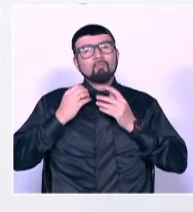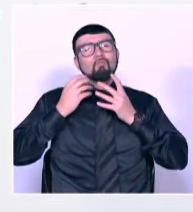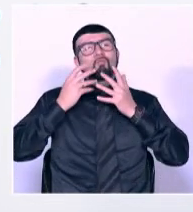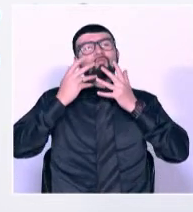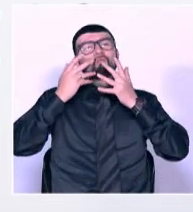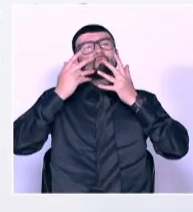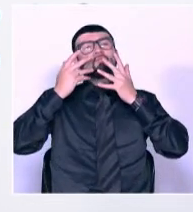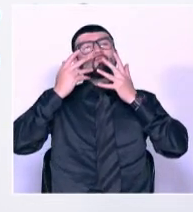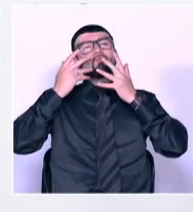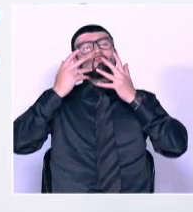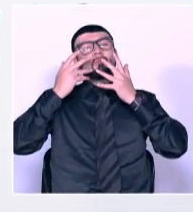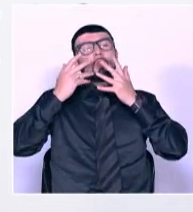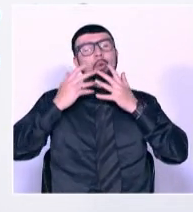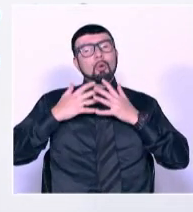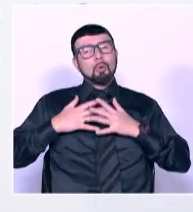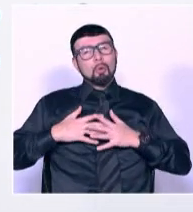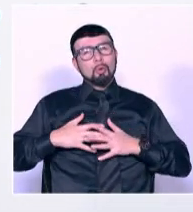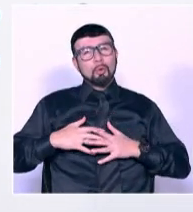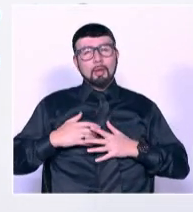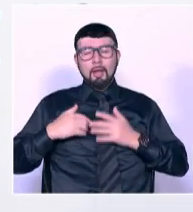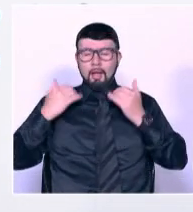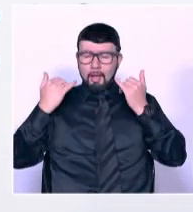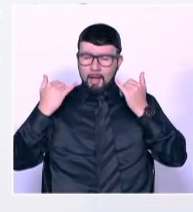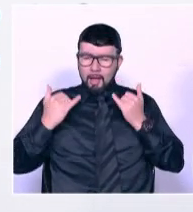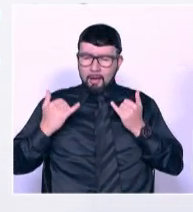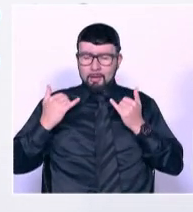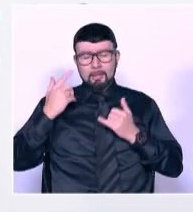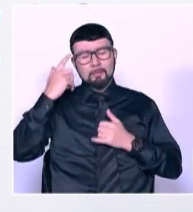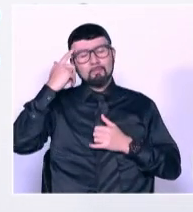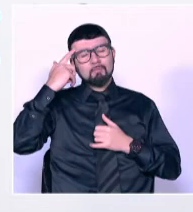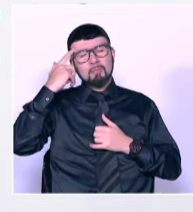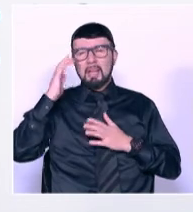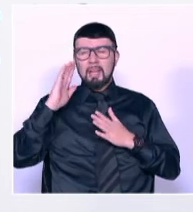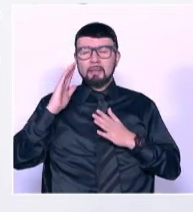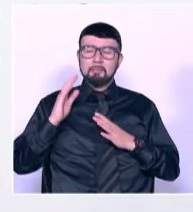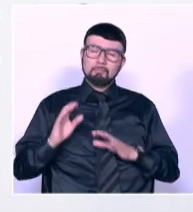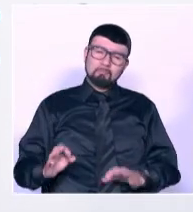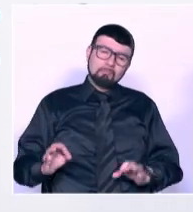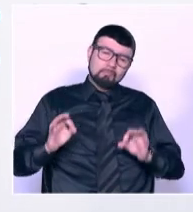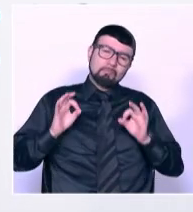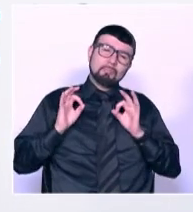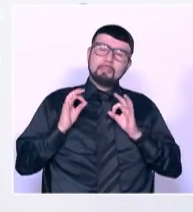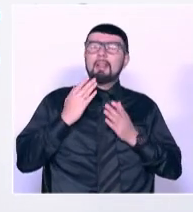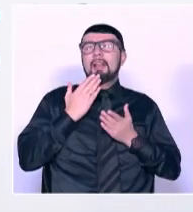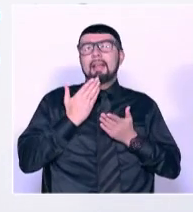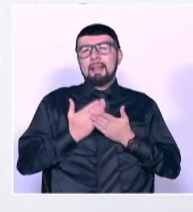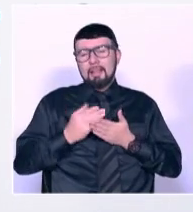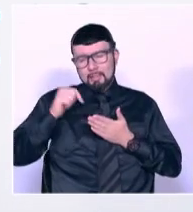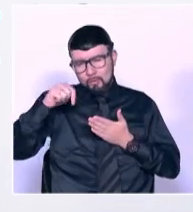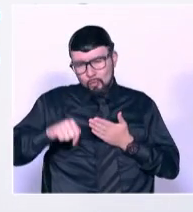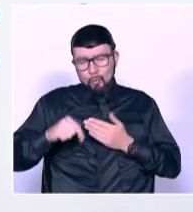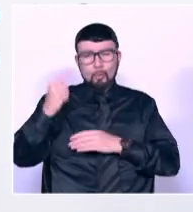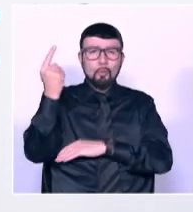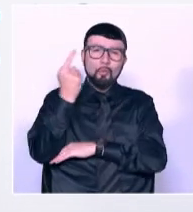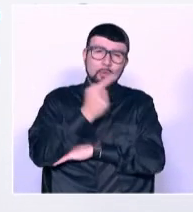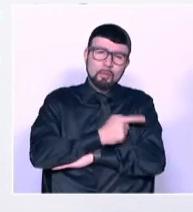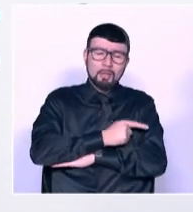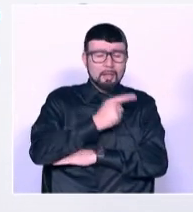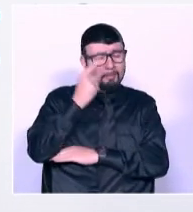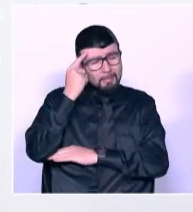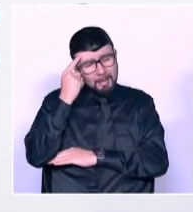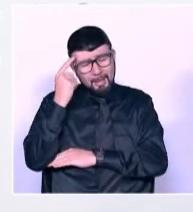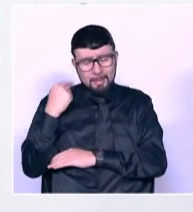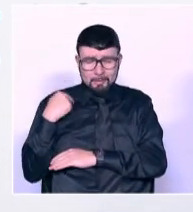olvidarme de todo, vivir ese presente, que me acosté, agradecido por lo que pasó, no mirar qué